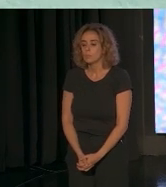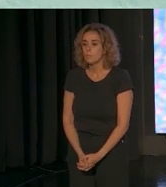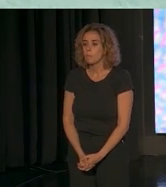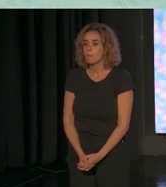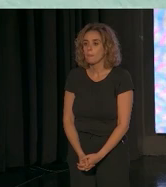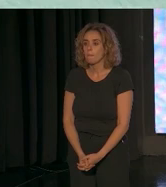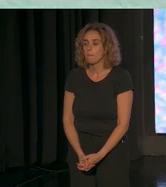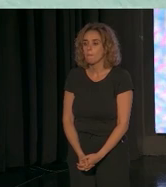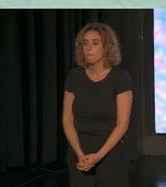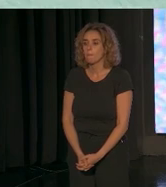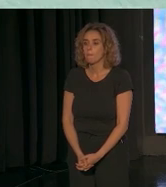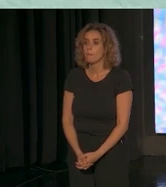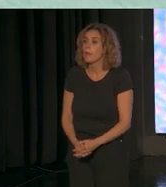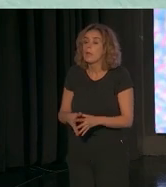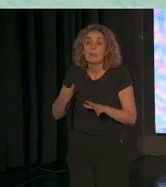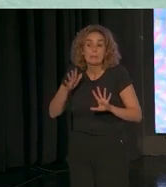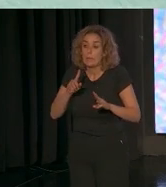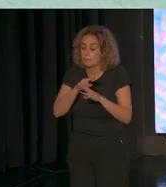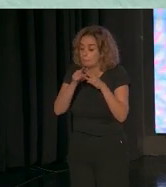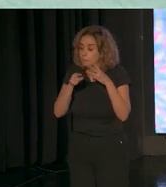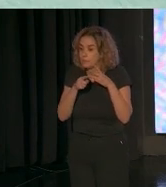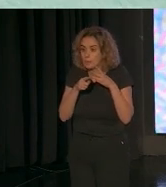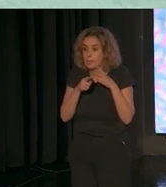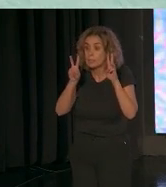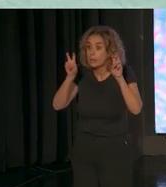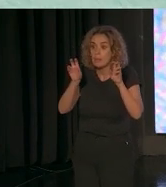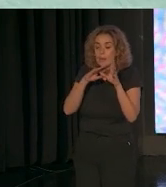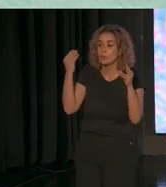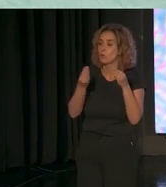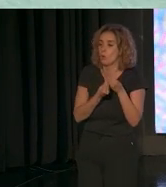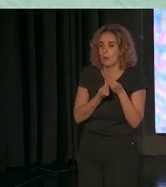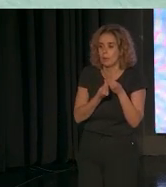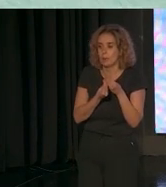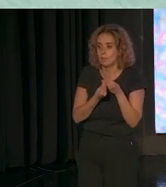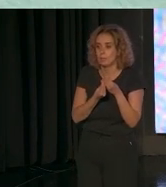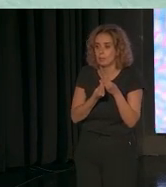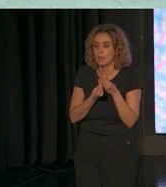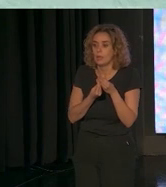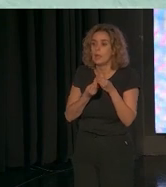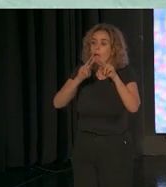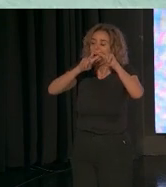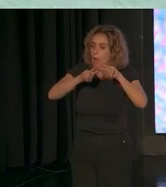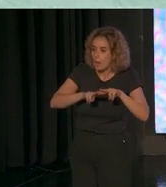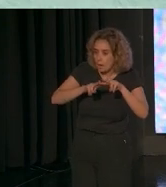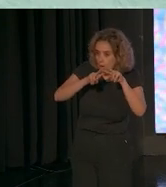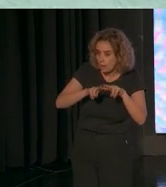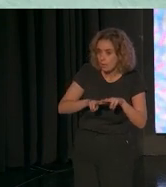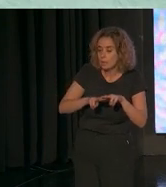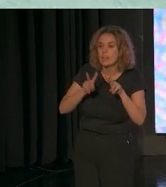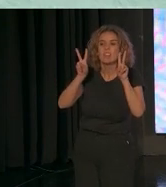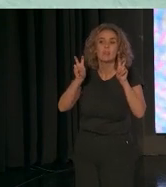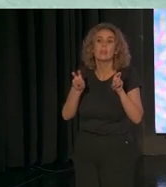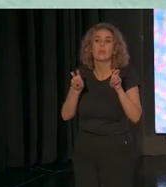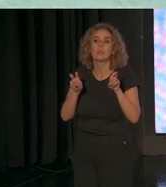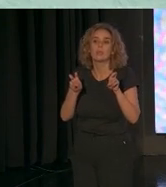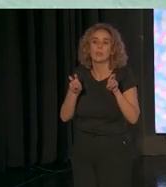Simplemente tres notas. Los tres temas globales que salieron a partir de ese análisis de redes temáticas